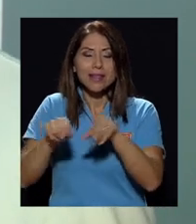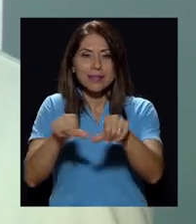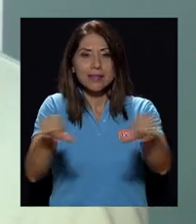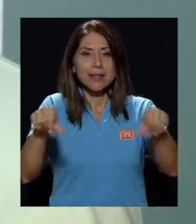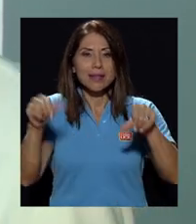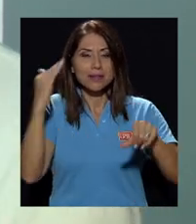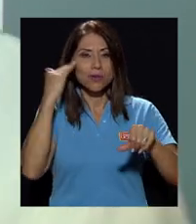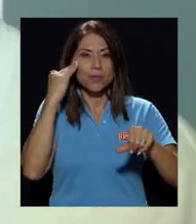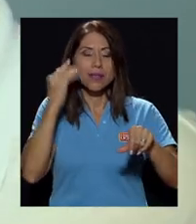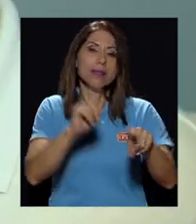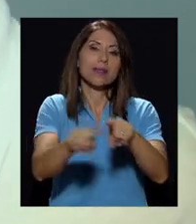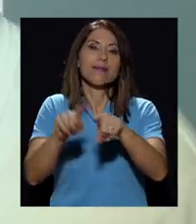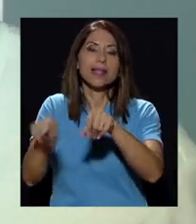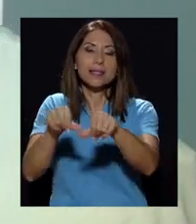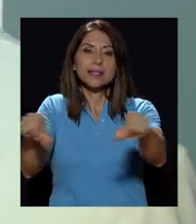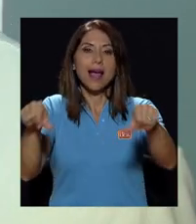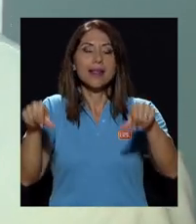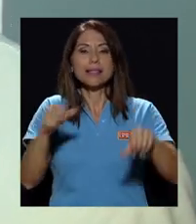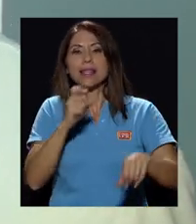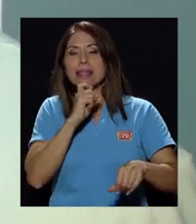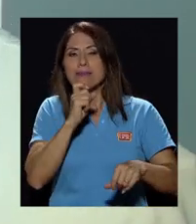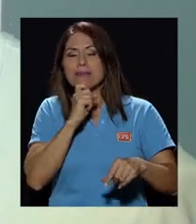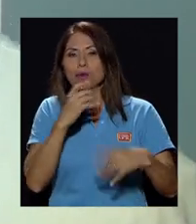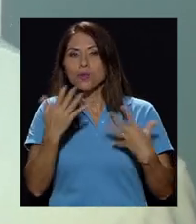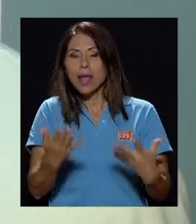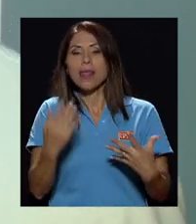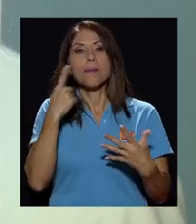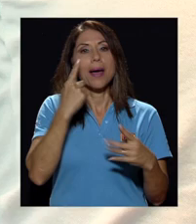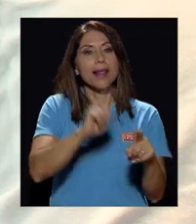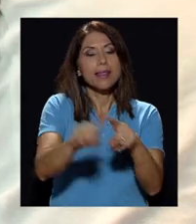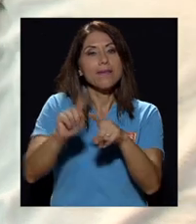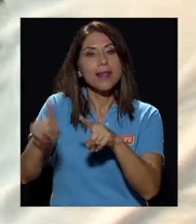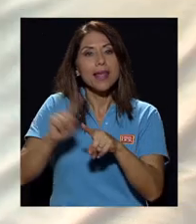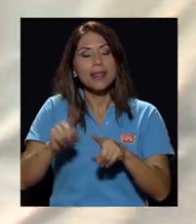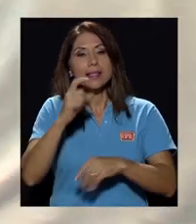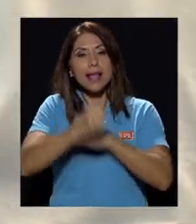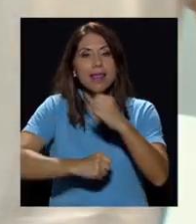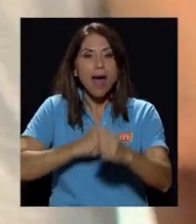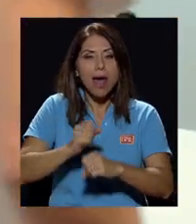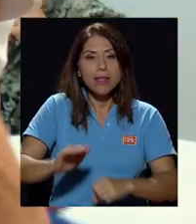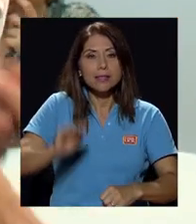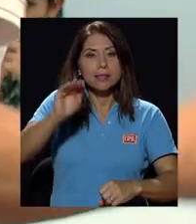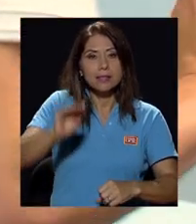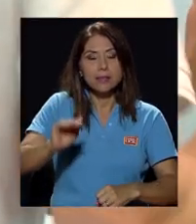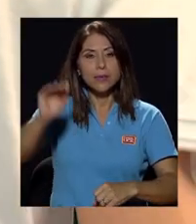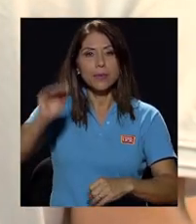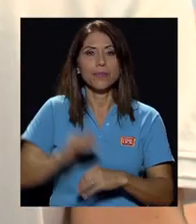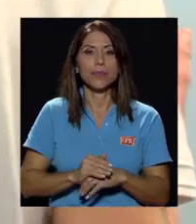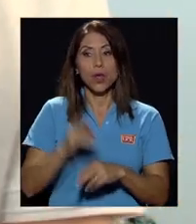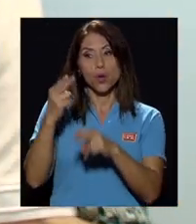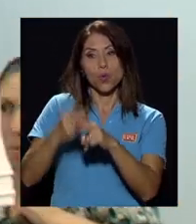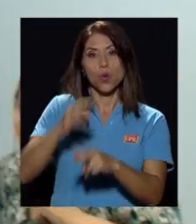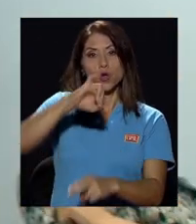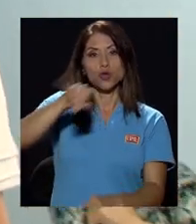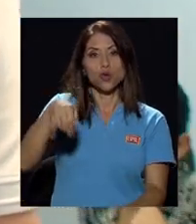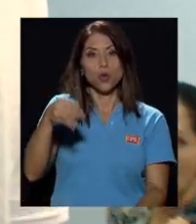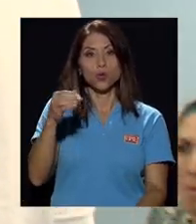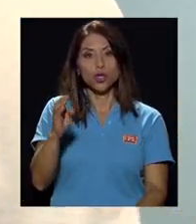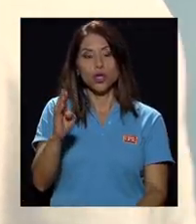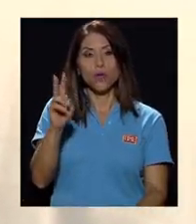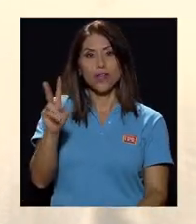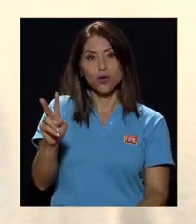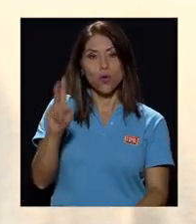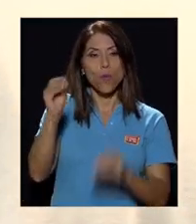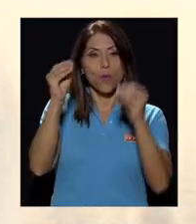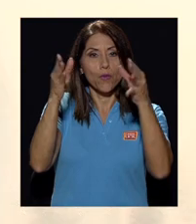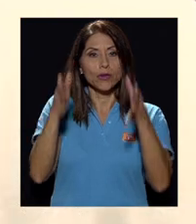en diferentes saberes de dificultad para diferentes tipos de edades jon bustillo bayón es un